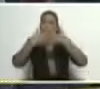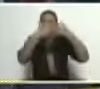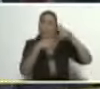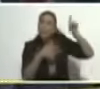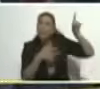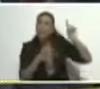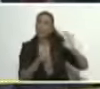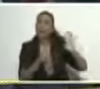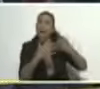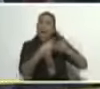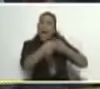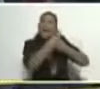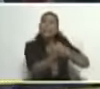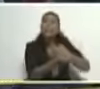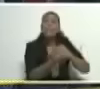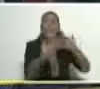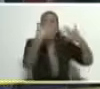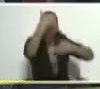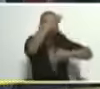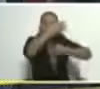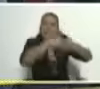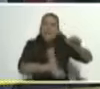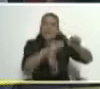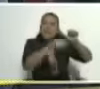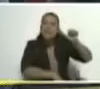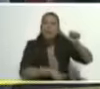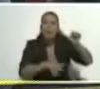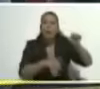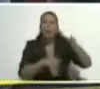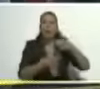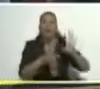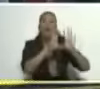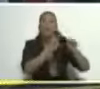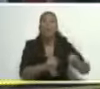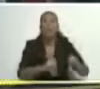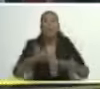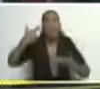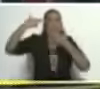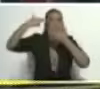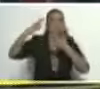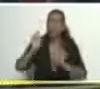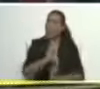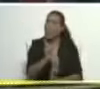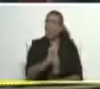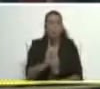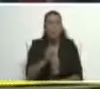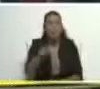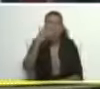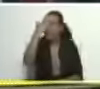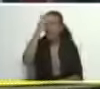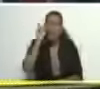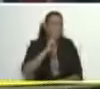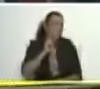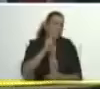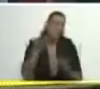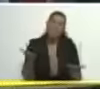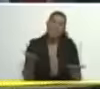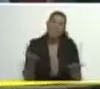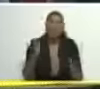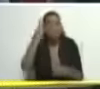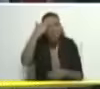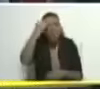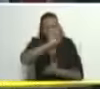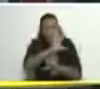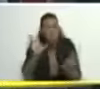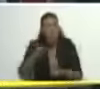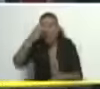de que quite a Cuba de la lista de los países que favorecen el terrorismo. Ellos saben que no es cierto, todos sabemos